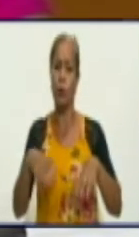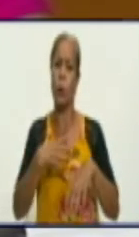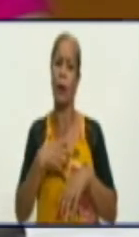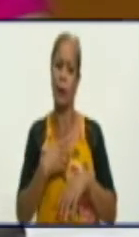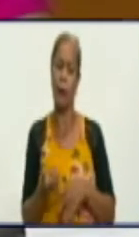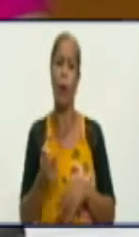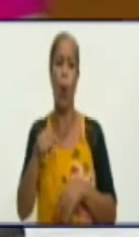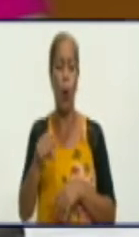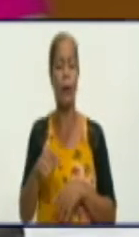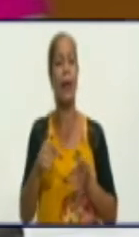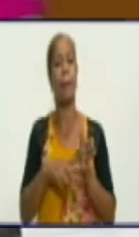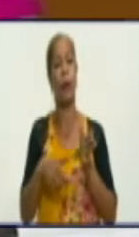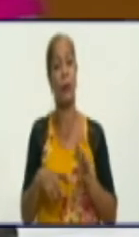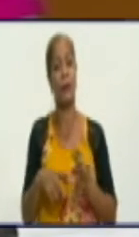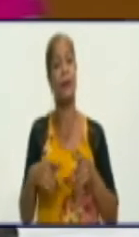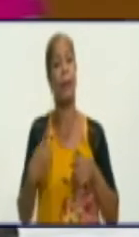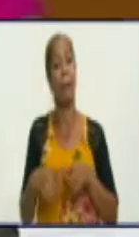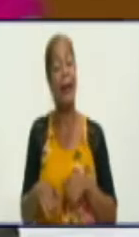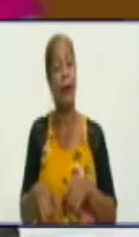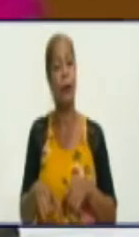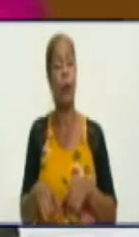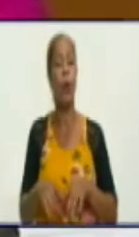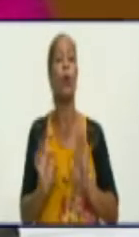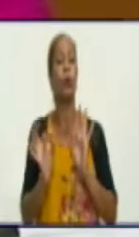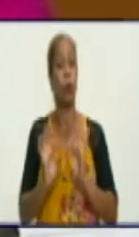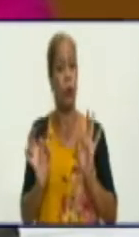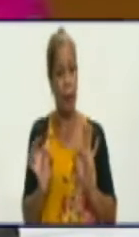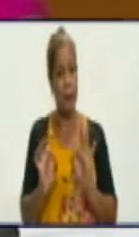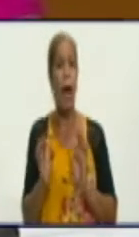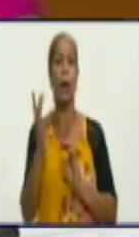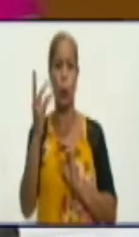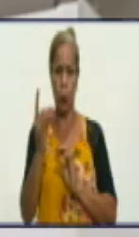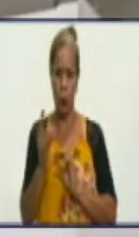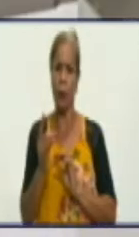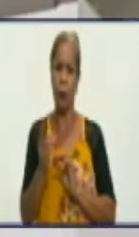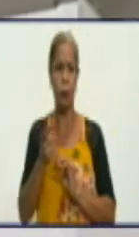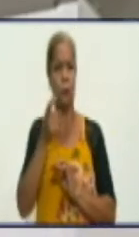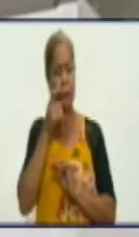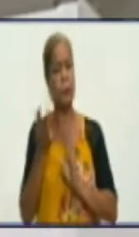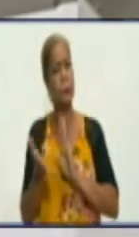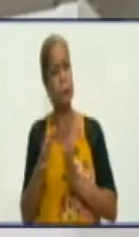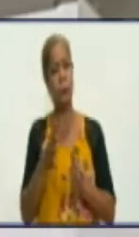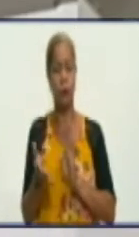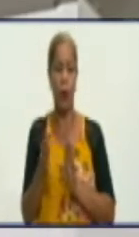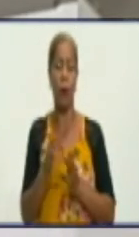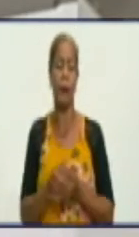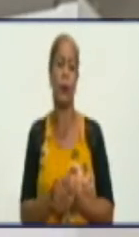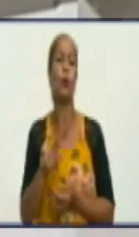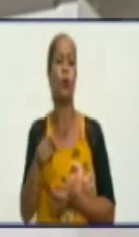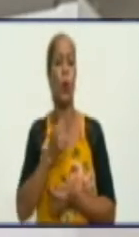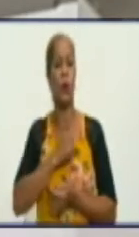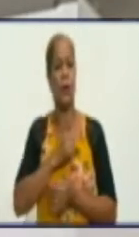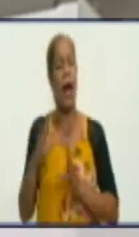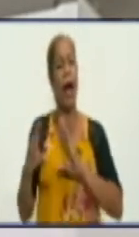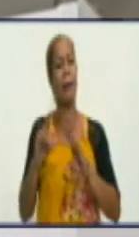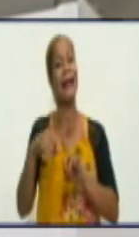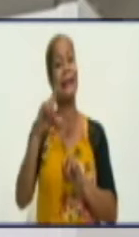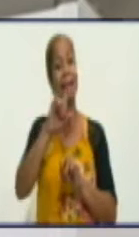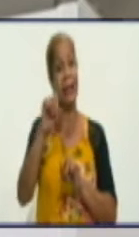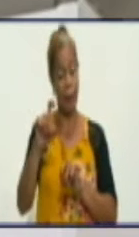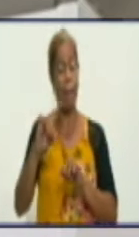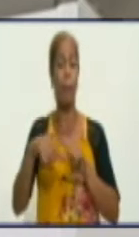provincia, que a pesar de que los números siguen siendo alentadores. Sí, le quería reflexionar sobre ese tema, doctora, porque los que estudiamos